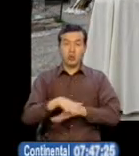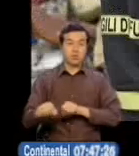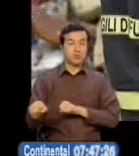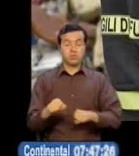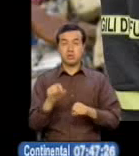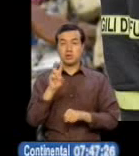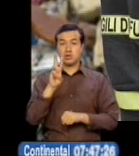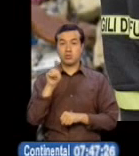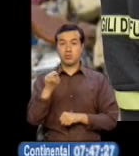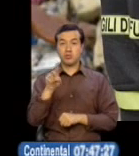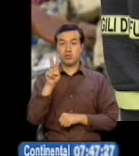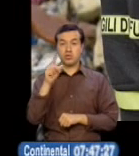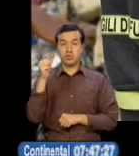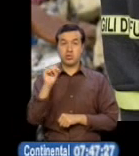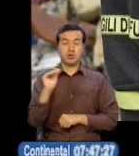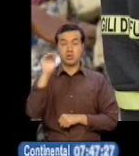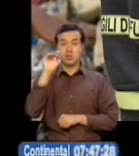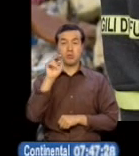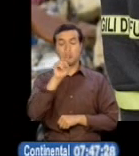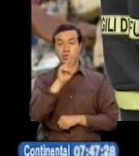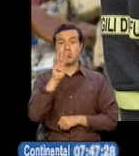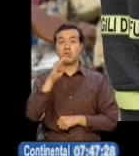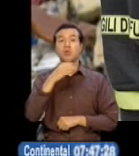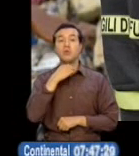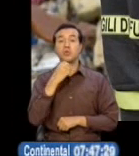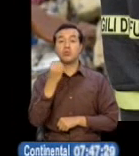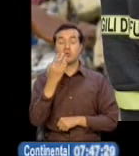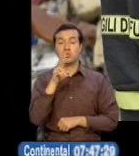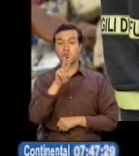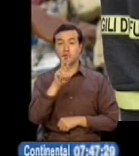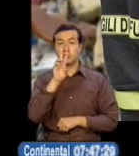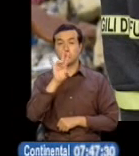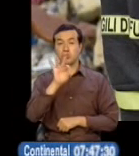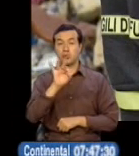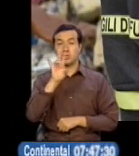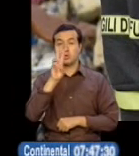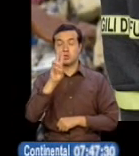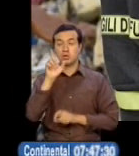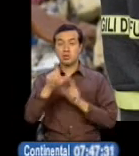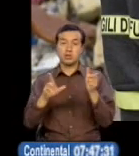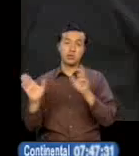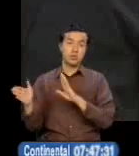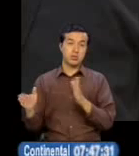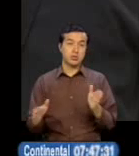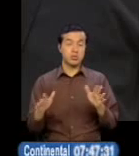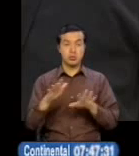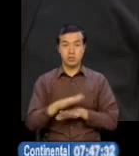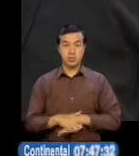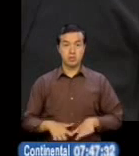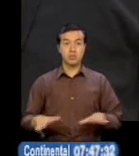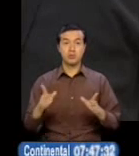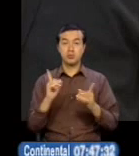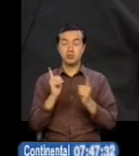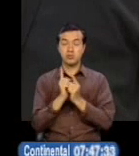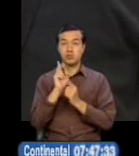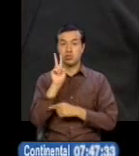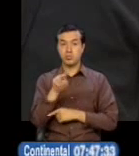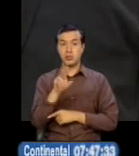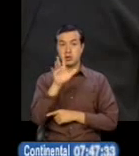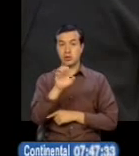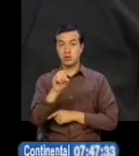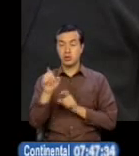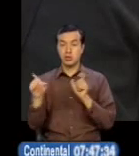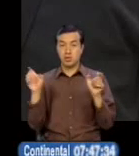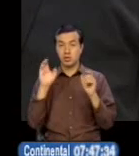de 6.2 grados el pasado 24 de agosto y que dejó 296 muertos. El pontífice se reunirá con las 2.500 personas